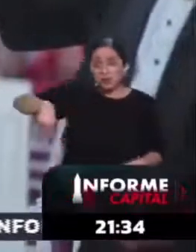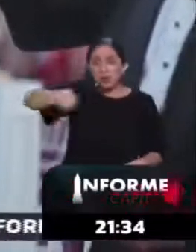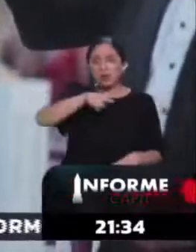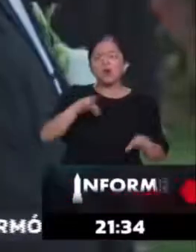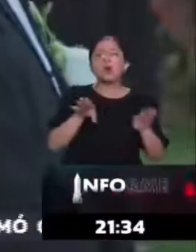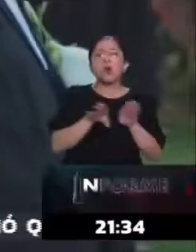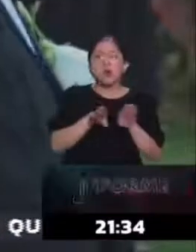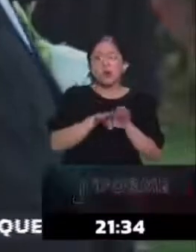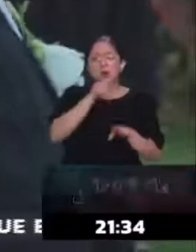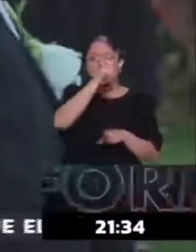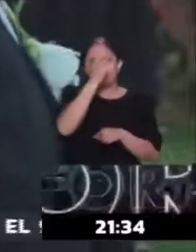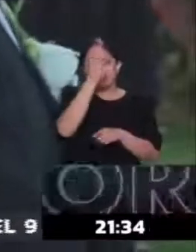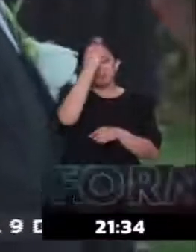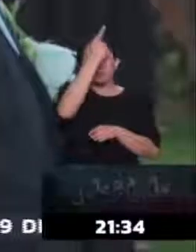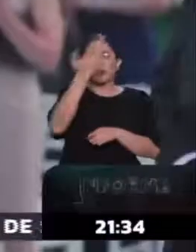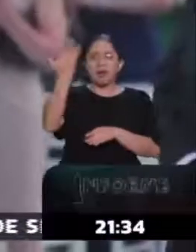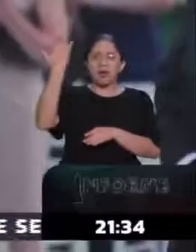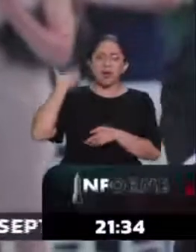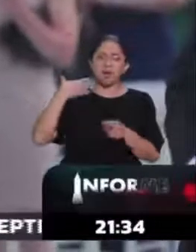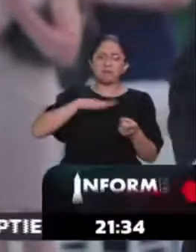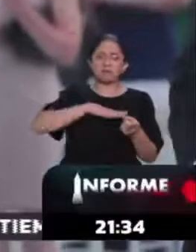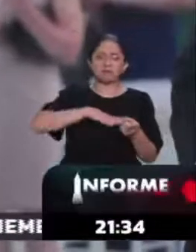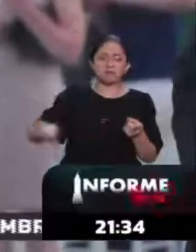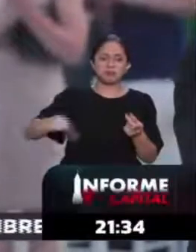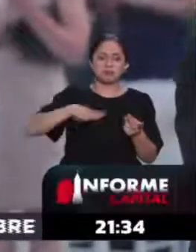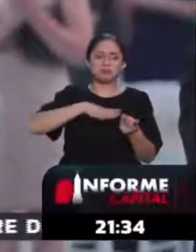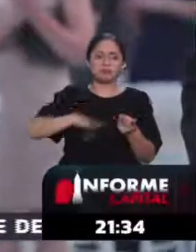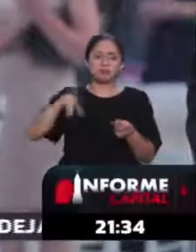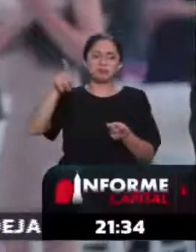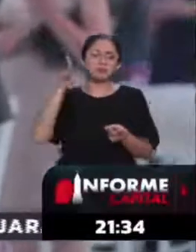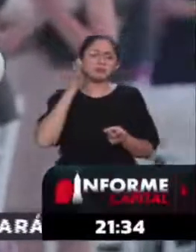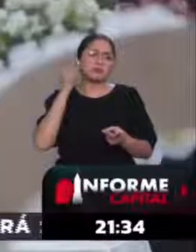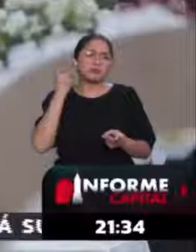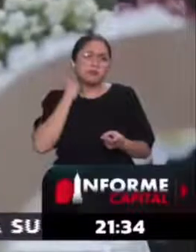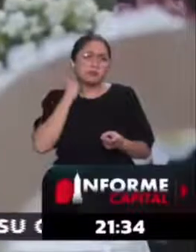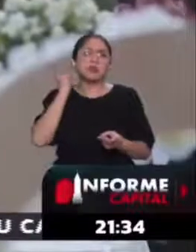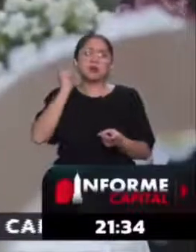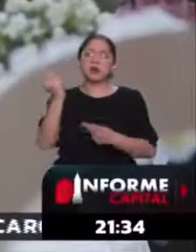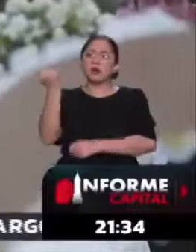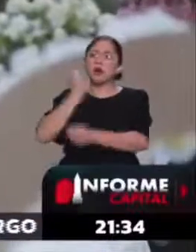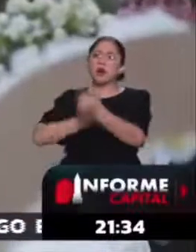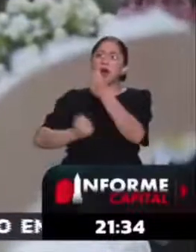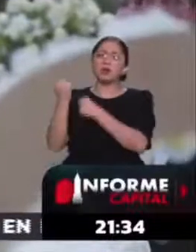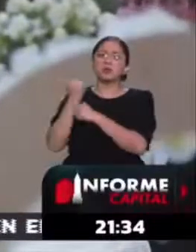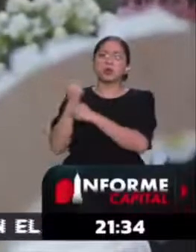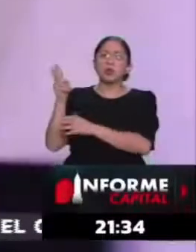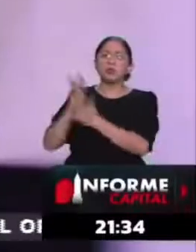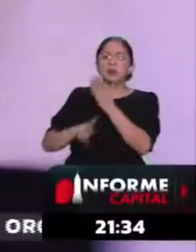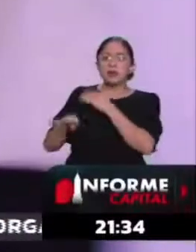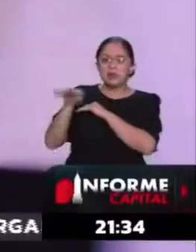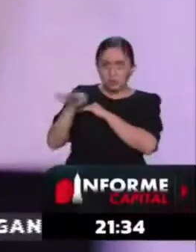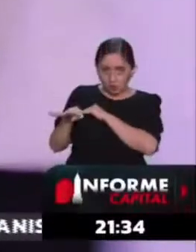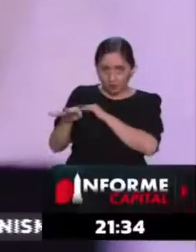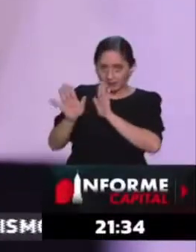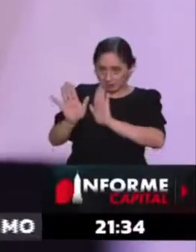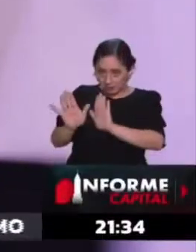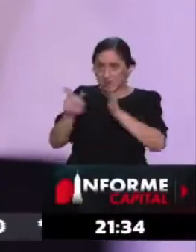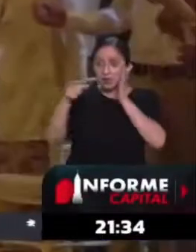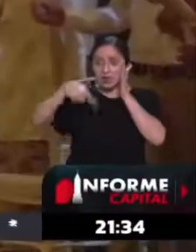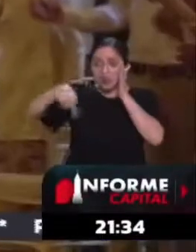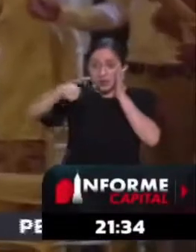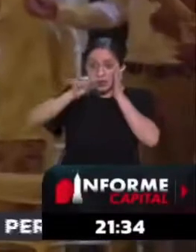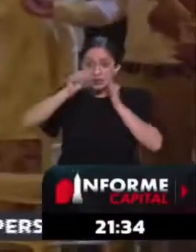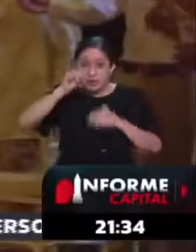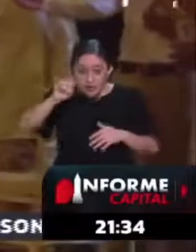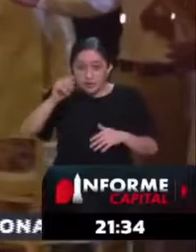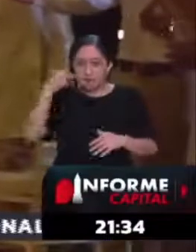la iniciativa fuera rechazada 2 veces por el Congreso, esto en el año 2019. Y también, escuchen, no fue lo único aprobado, y es que